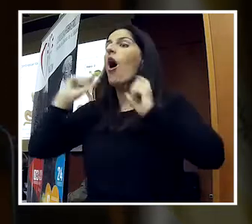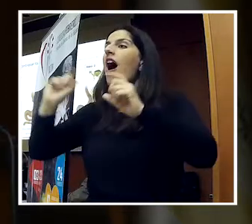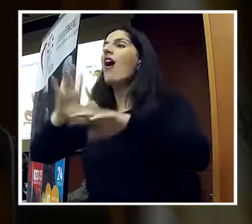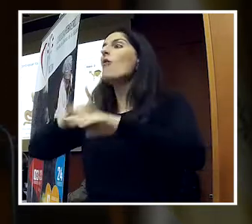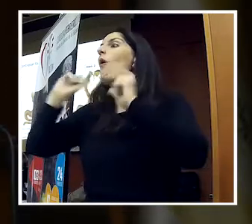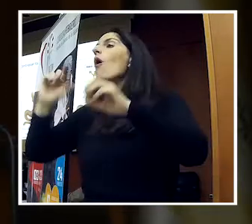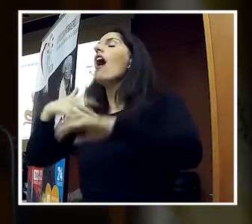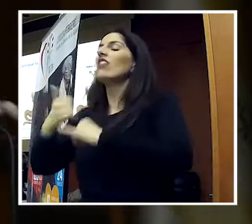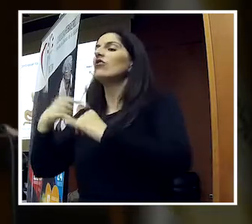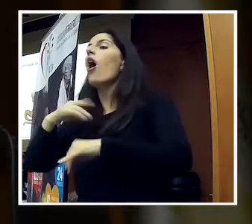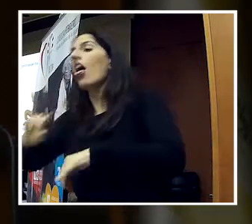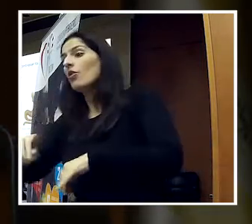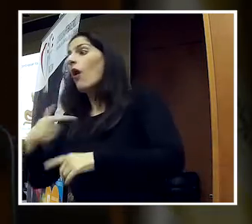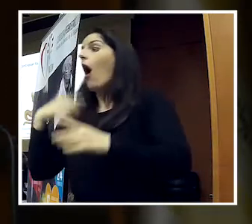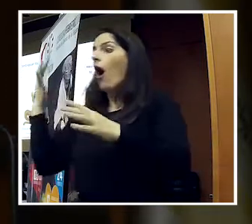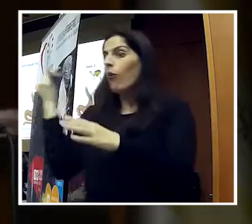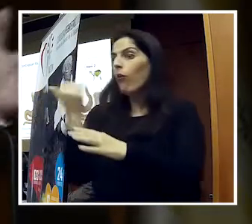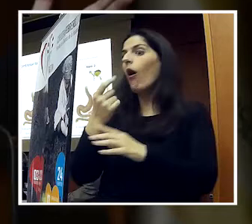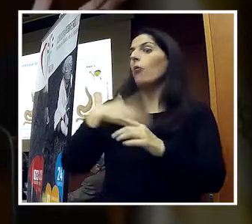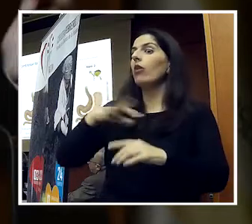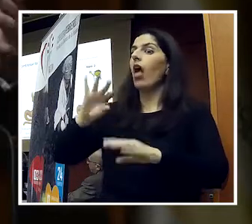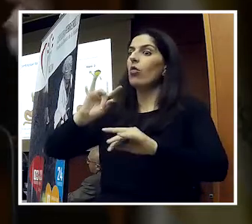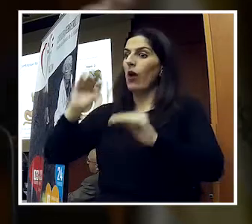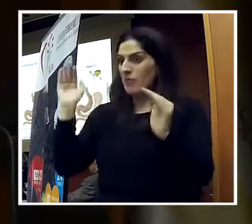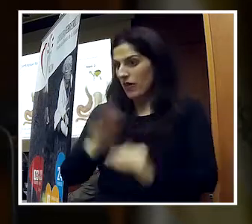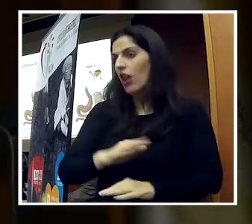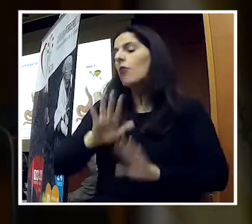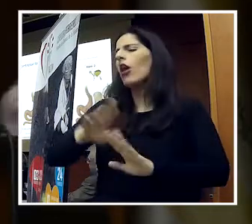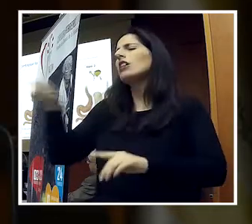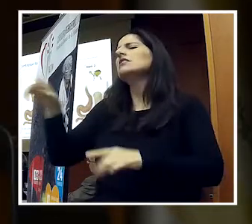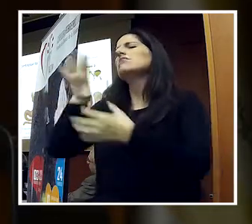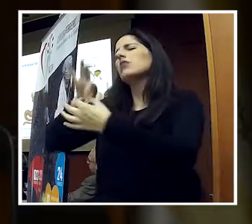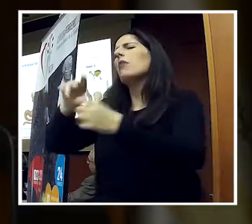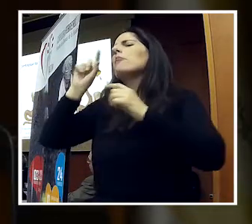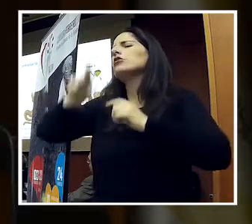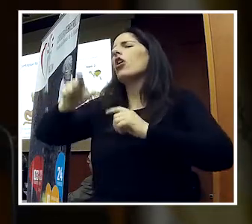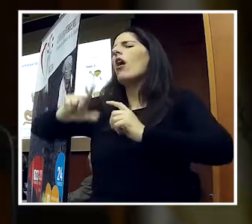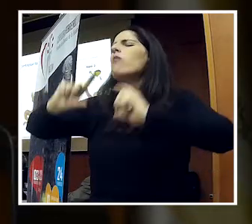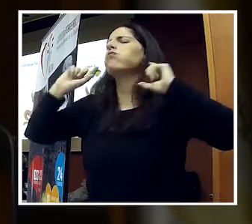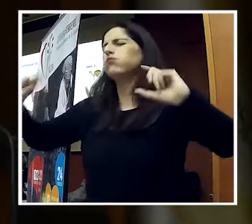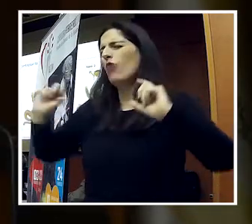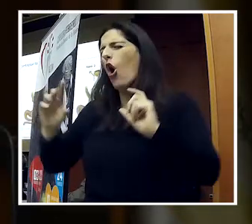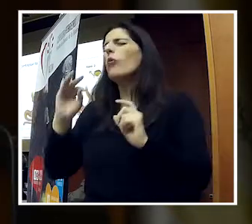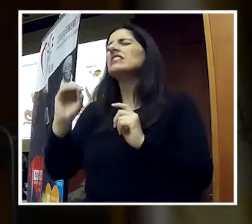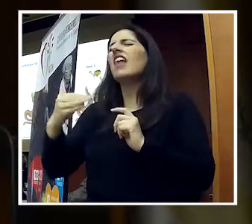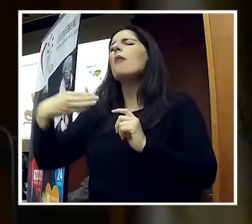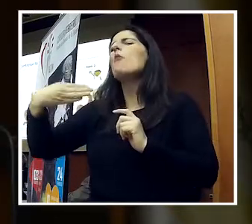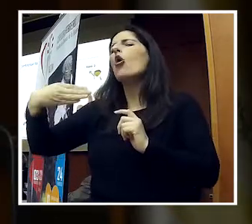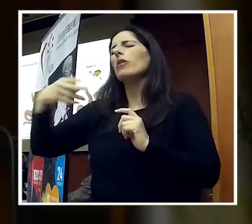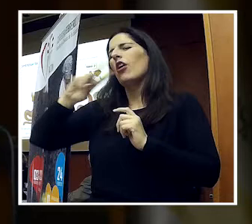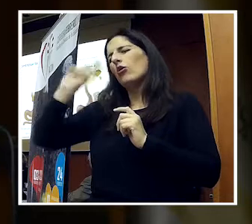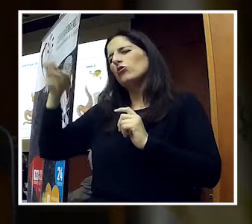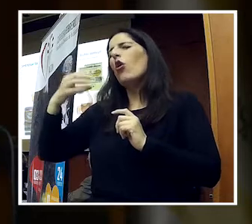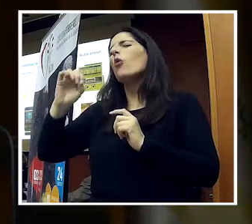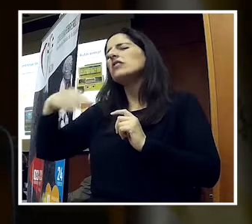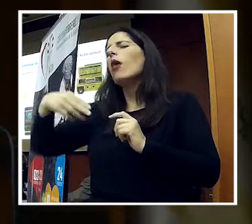exclusivamente y indicado en personas que tienen obesidad mórbida, pero es otra parte que no quería dejar de decirles